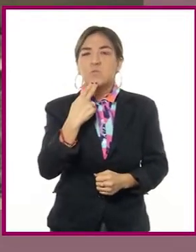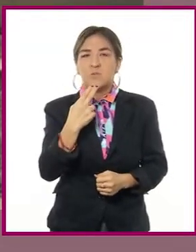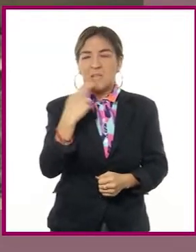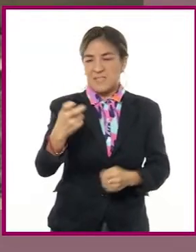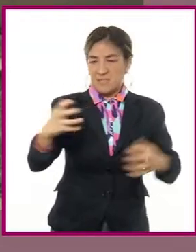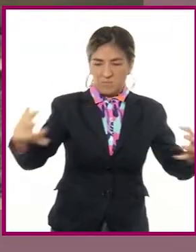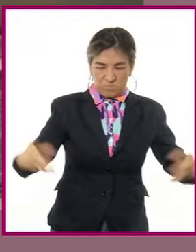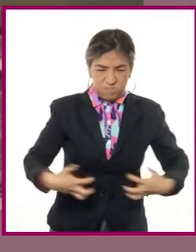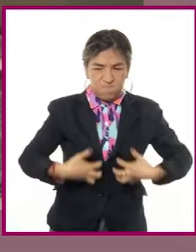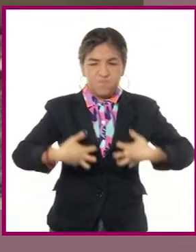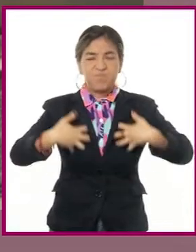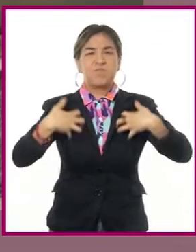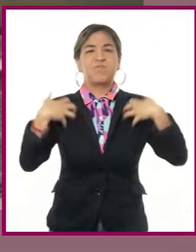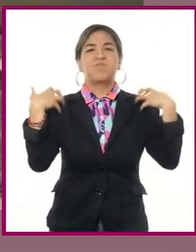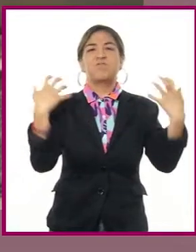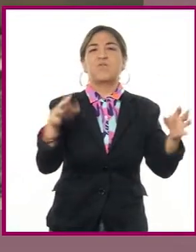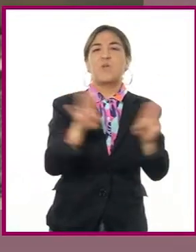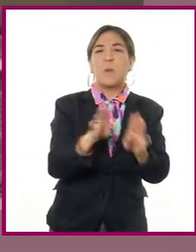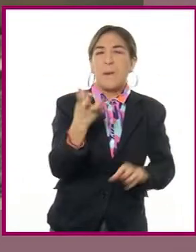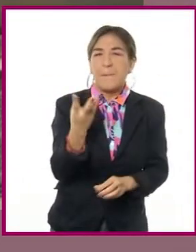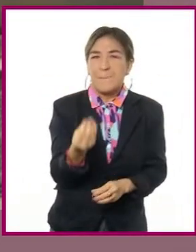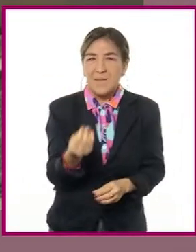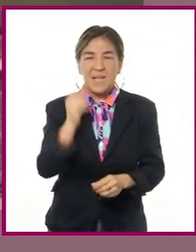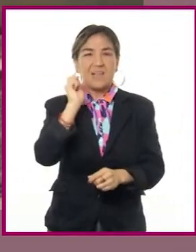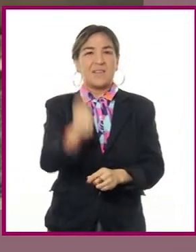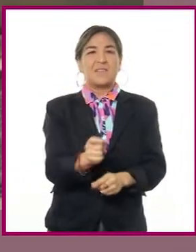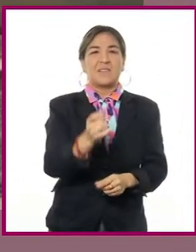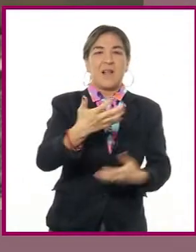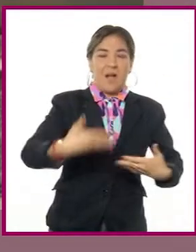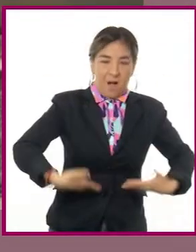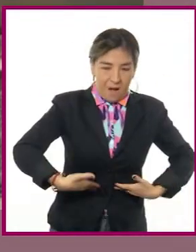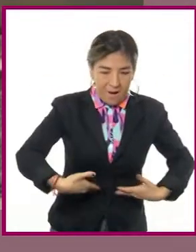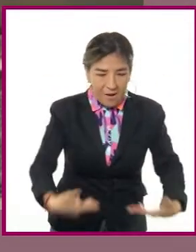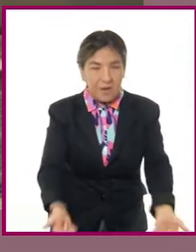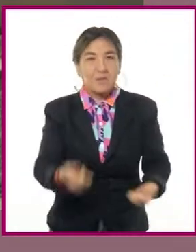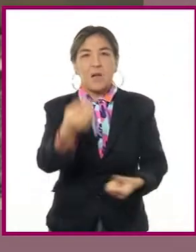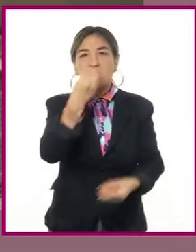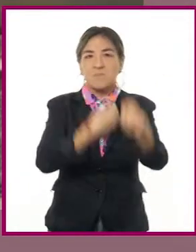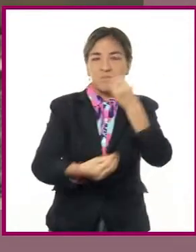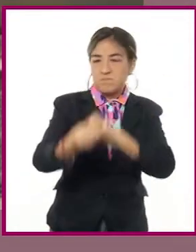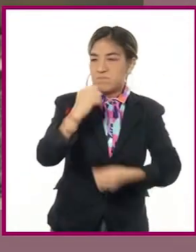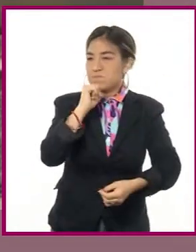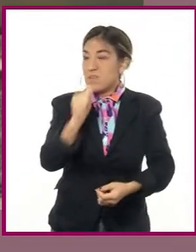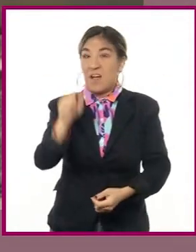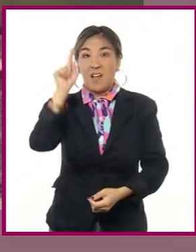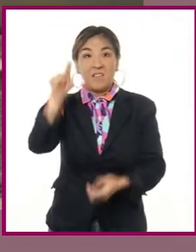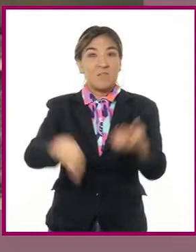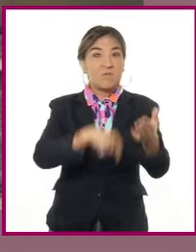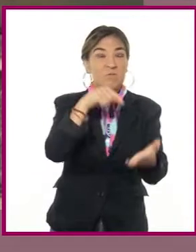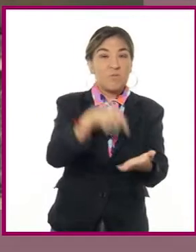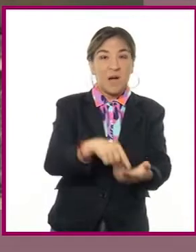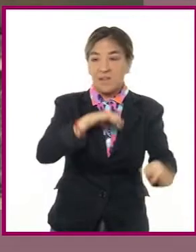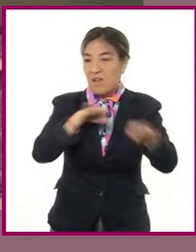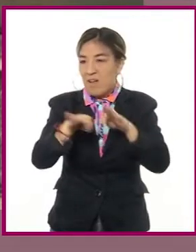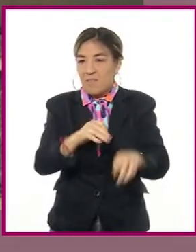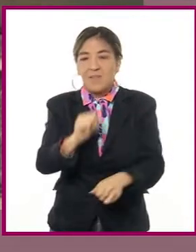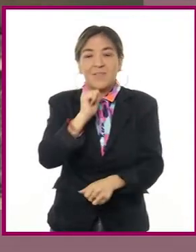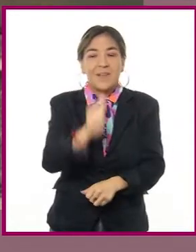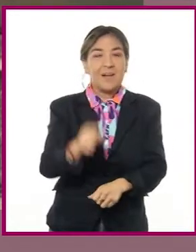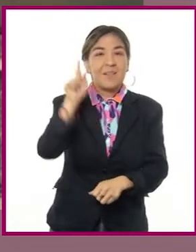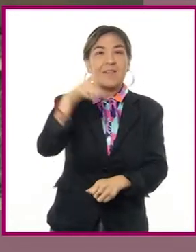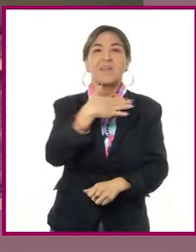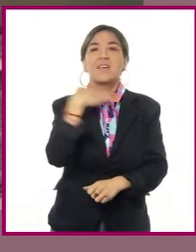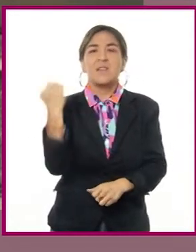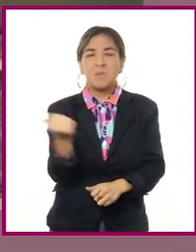la frustración, el miedo, el hambre, el desempleo de Alemania, encauzarlo para